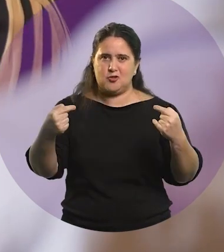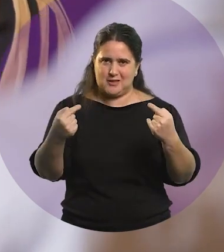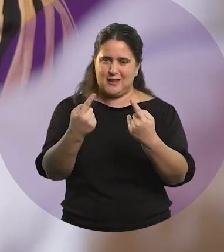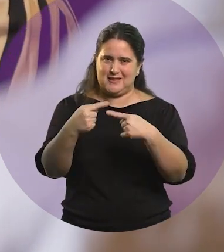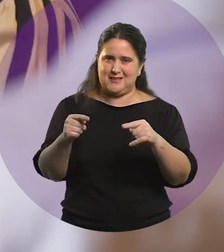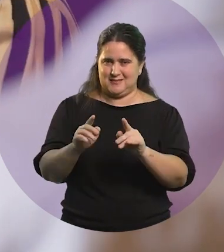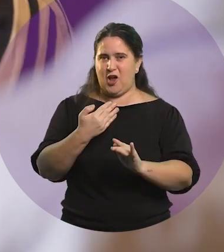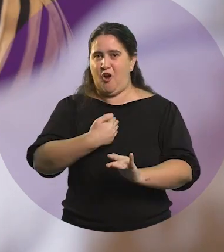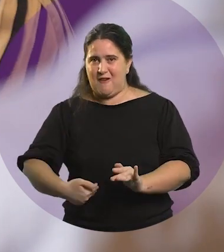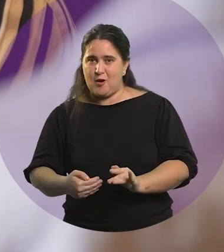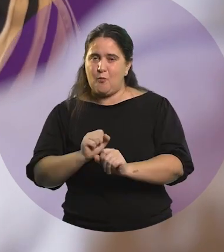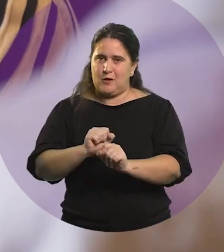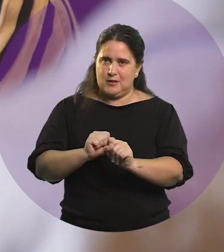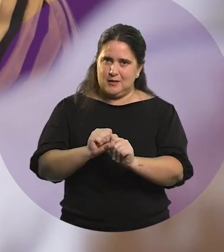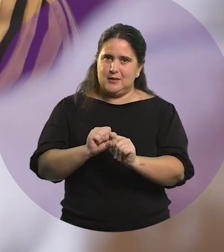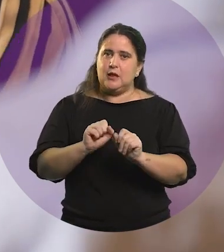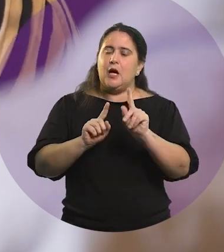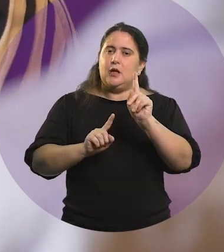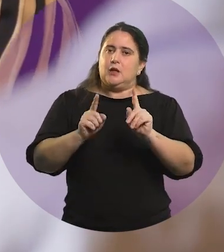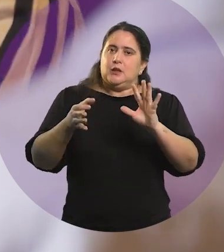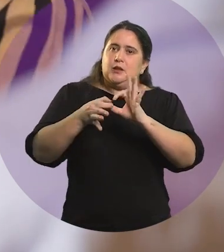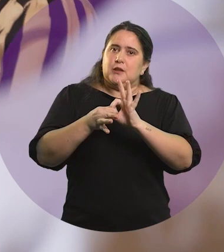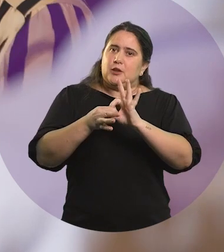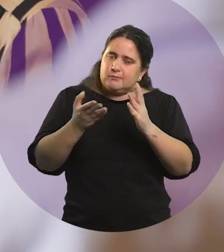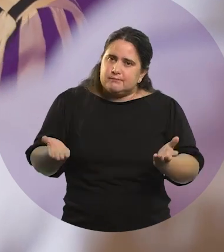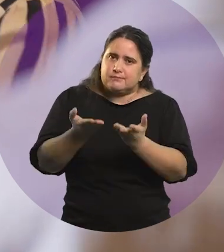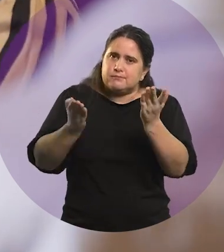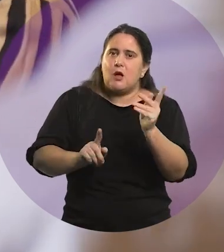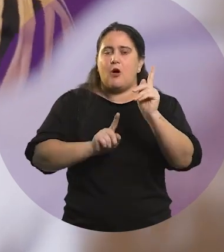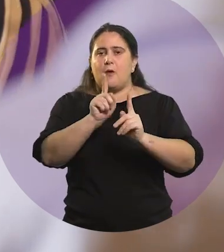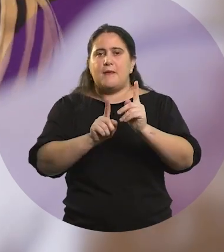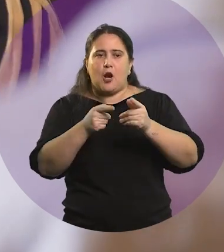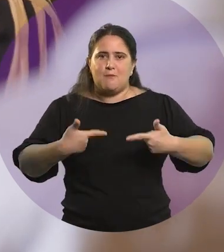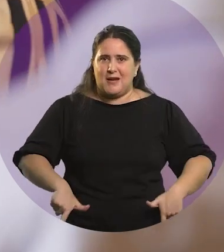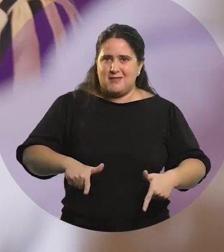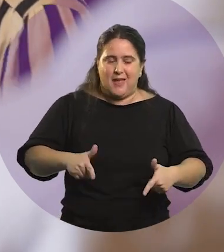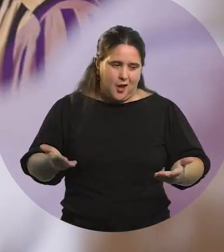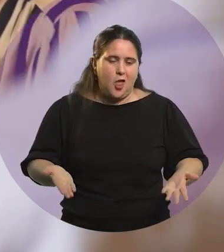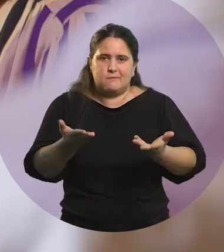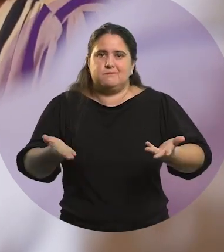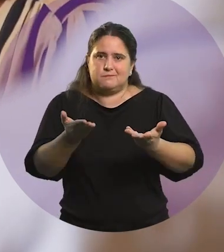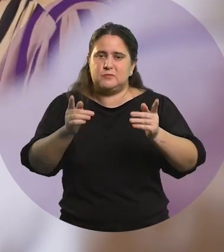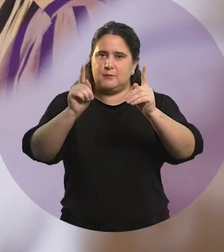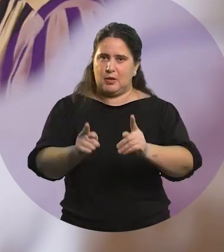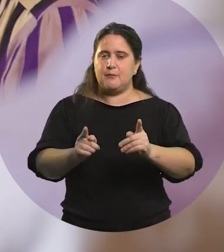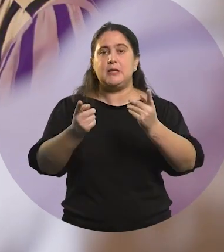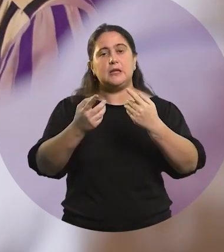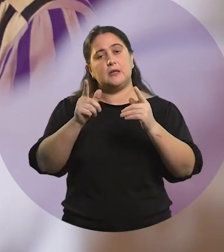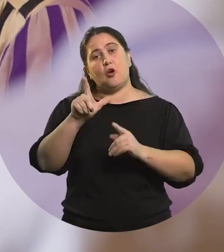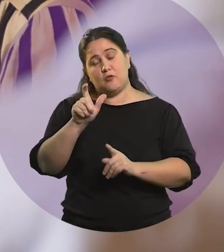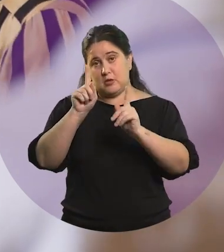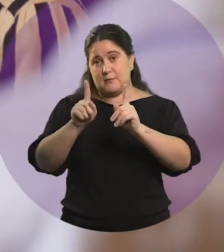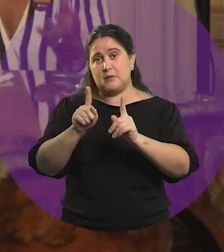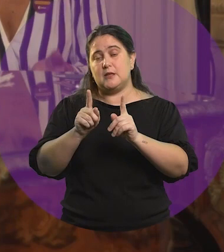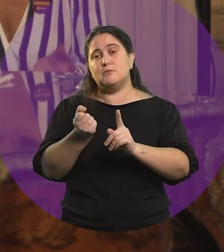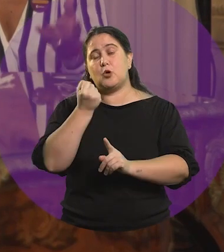¿no? del gobierno, tanto algunas vinculadas con incentivos, otras con diferentes ministerios. Y por supuesto creo que también